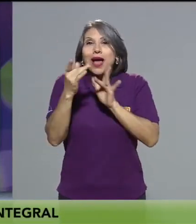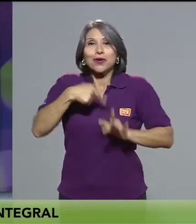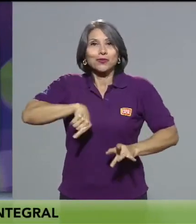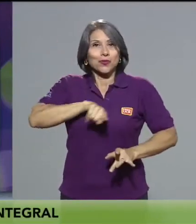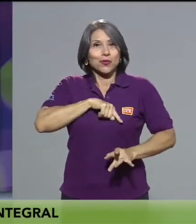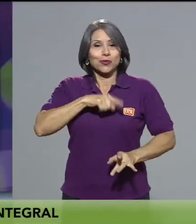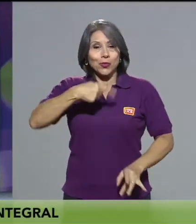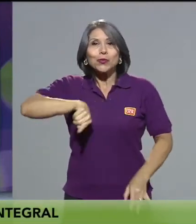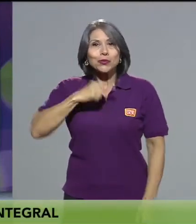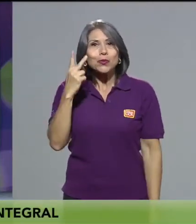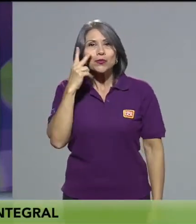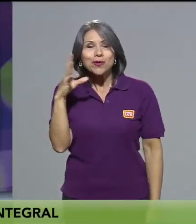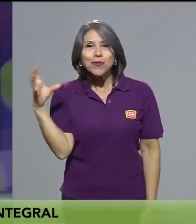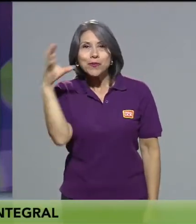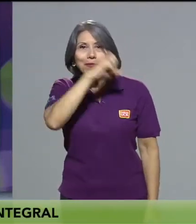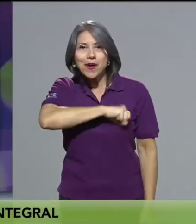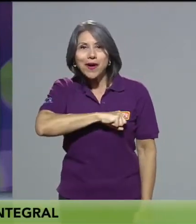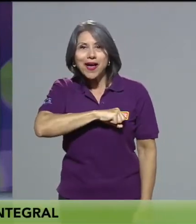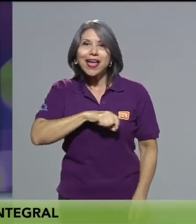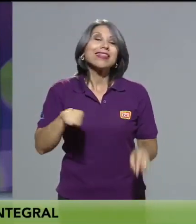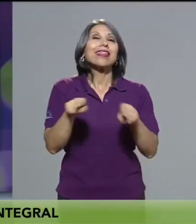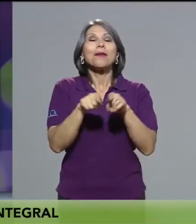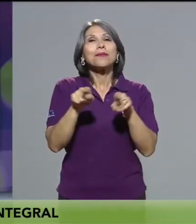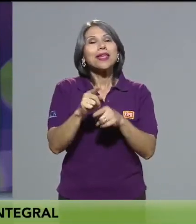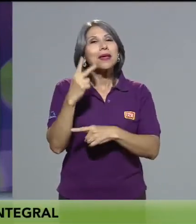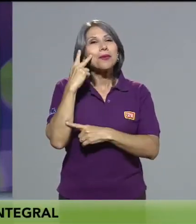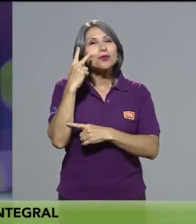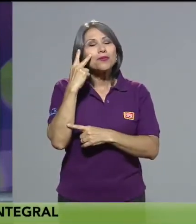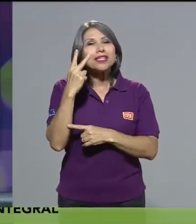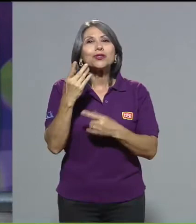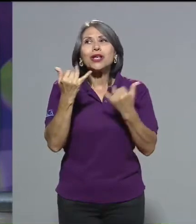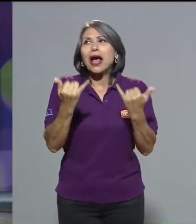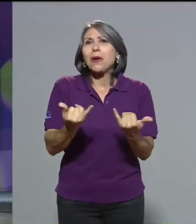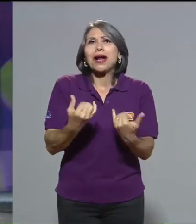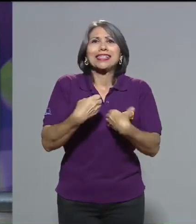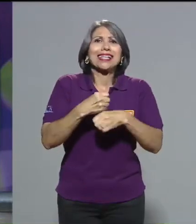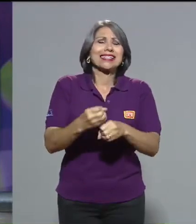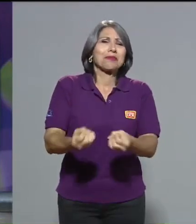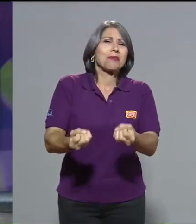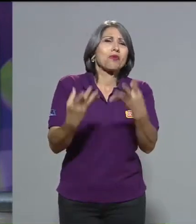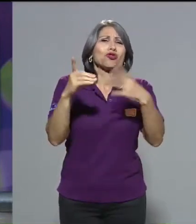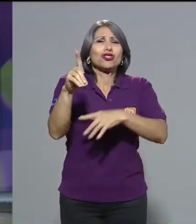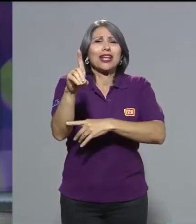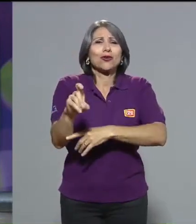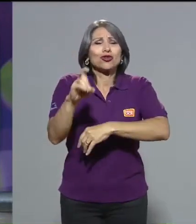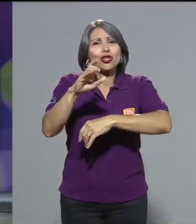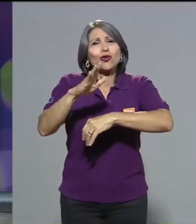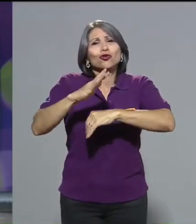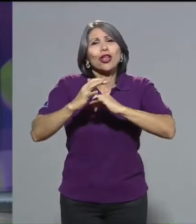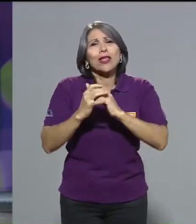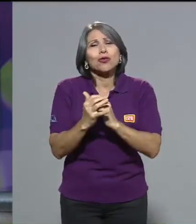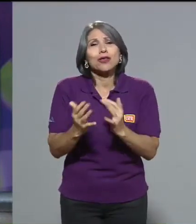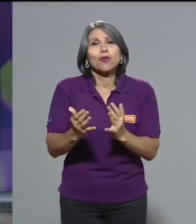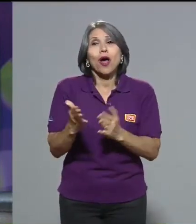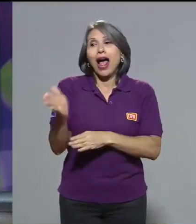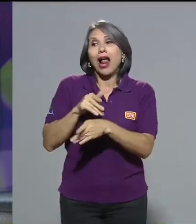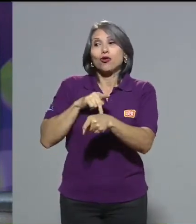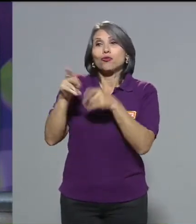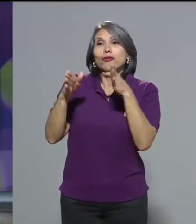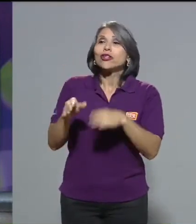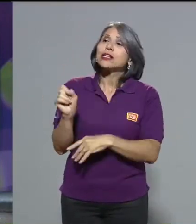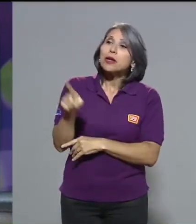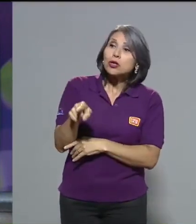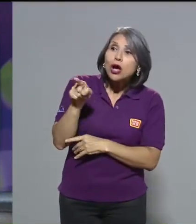hemos visto, como les digo, una sobre el diagnóstico de autismo, ¿verdad? Profesionales que le dicen, mire, ¿le gustan los dinosaurios?